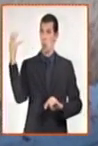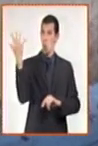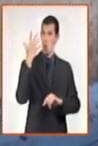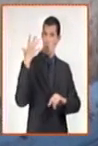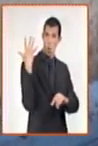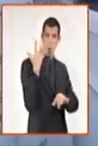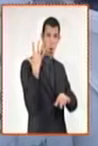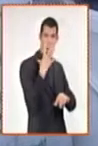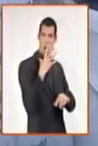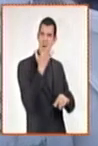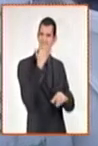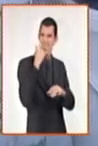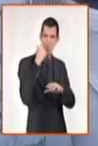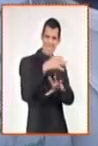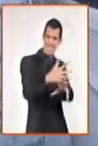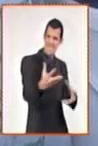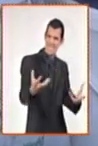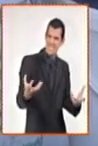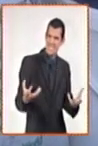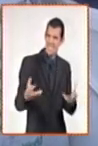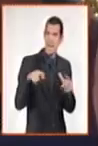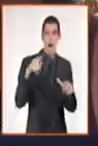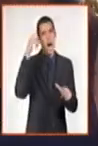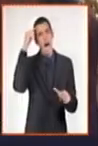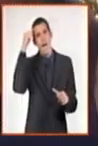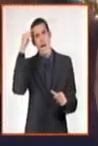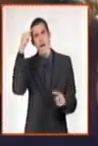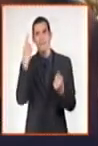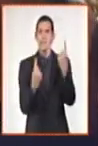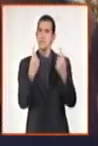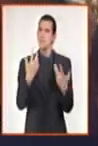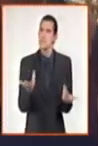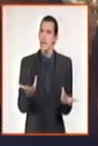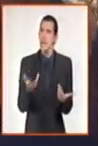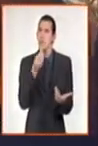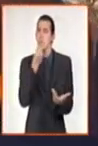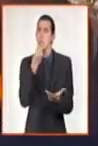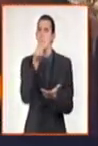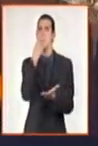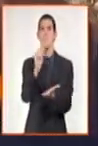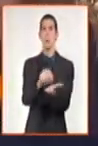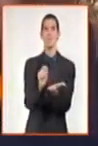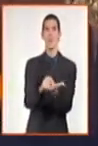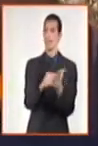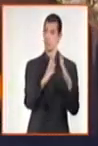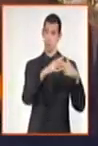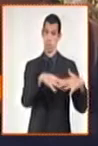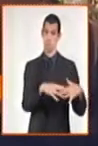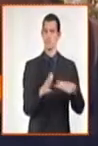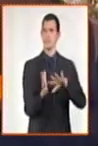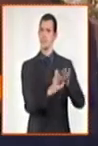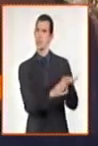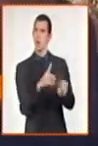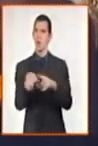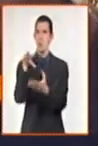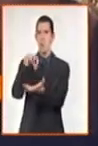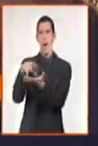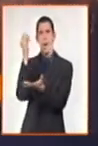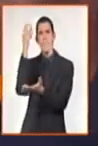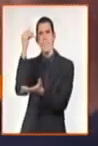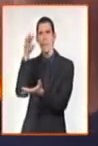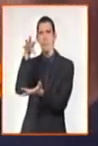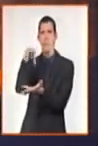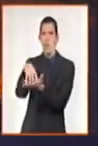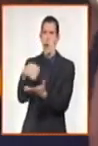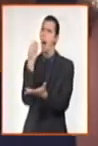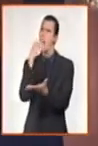300 consumidores reciben desde hace días los productos de la canasta básica. Despachando aquí hasta la hora que se puede, porque no hay corriente.